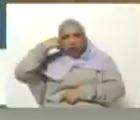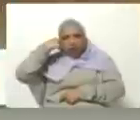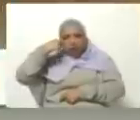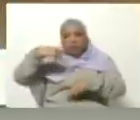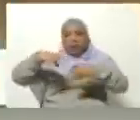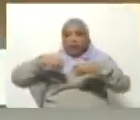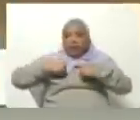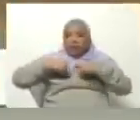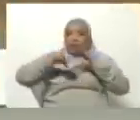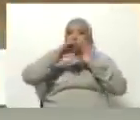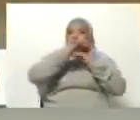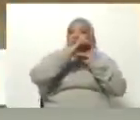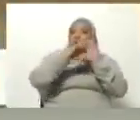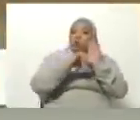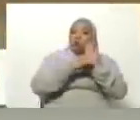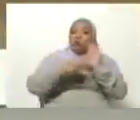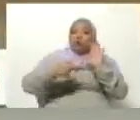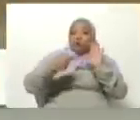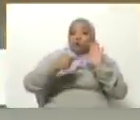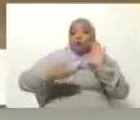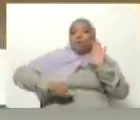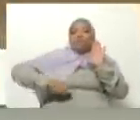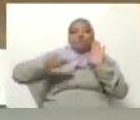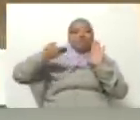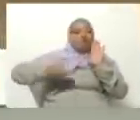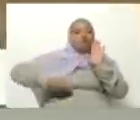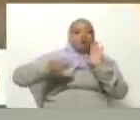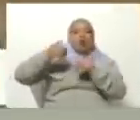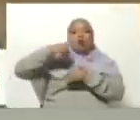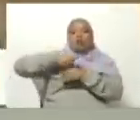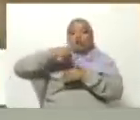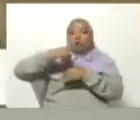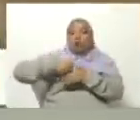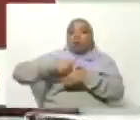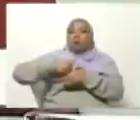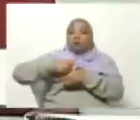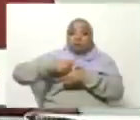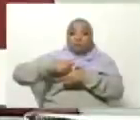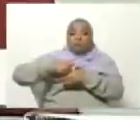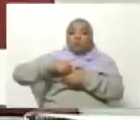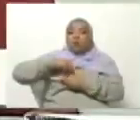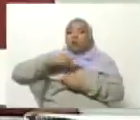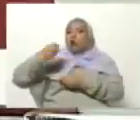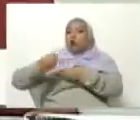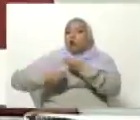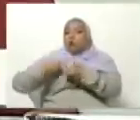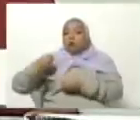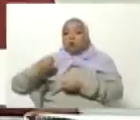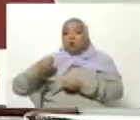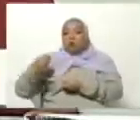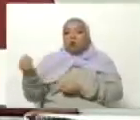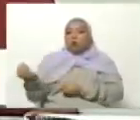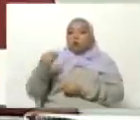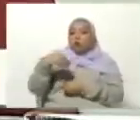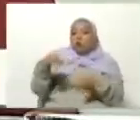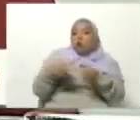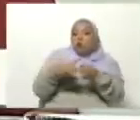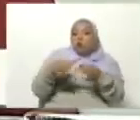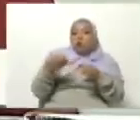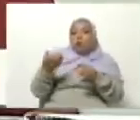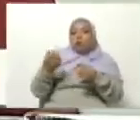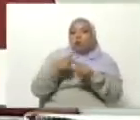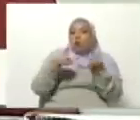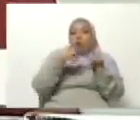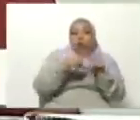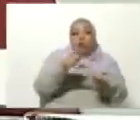esta Constitución, y las elecciones serán con las reglas de Venezuela. Las elecciones no las va a hacer Súmate, las elecciones no va a hacer, no las va a